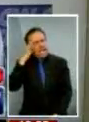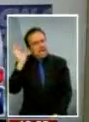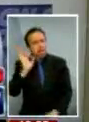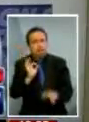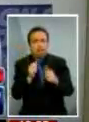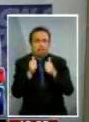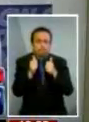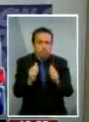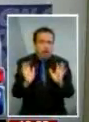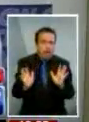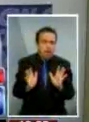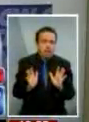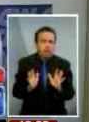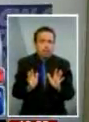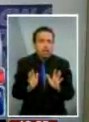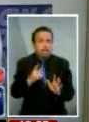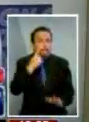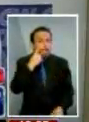razonablemente buenas, pero